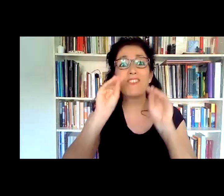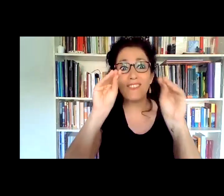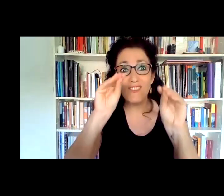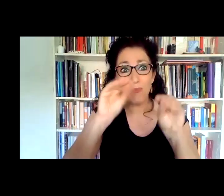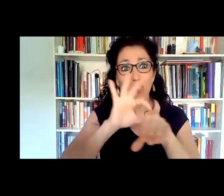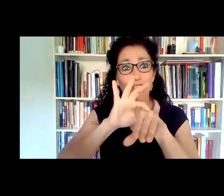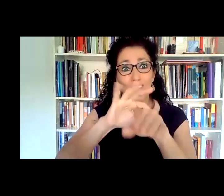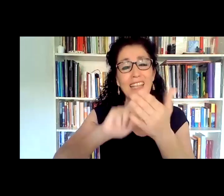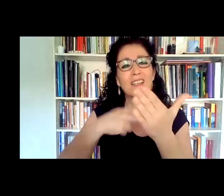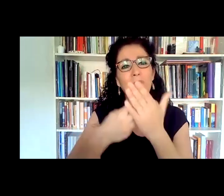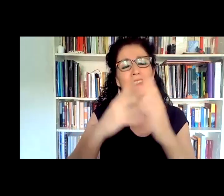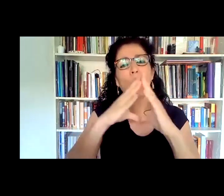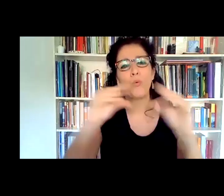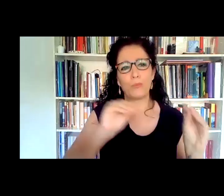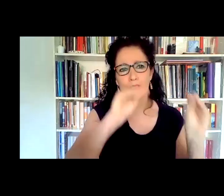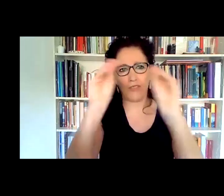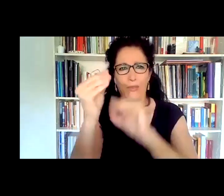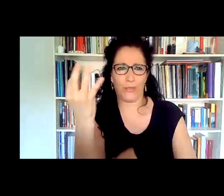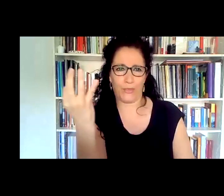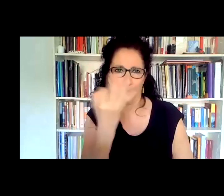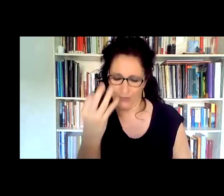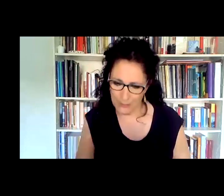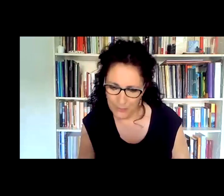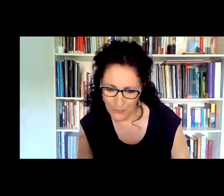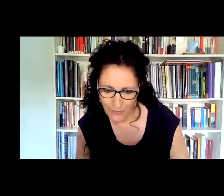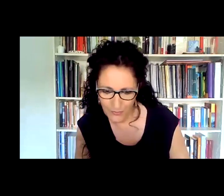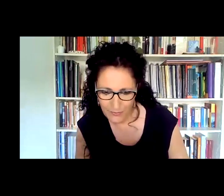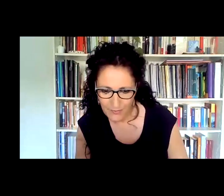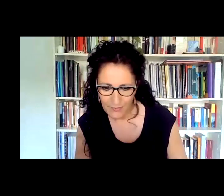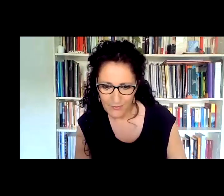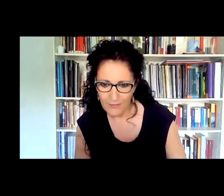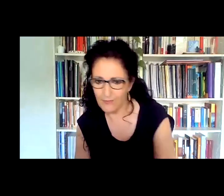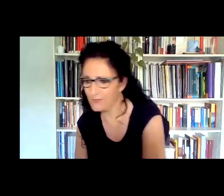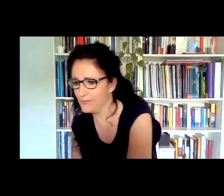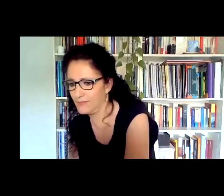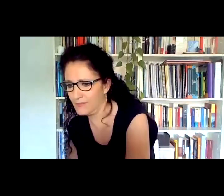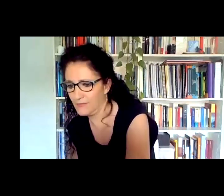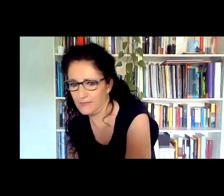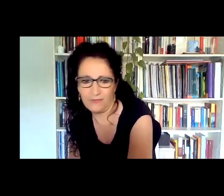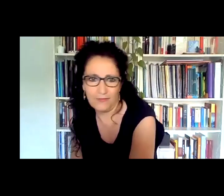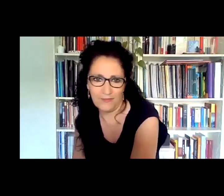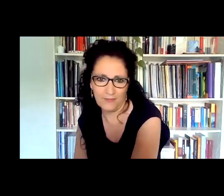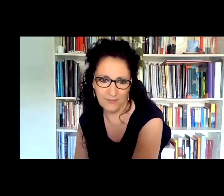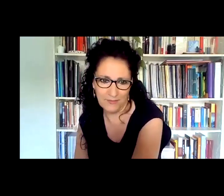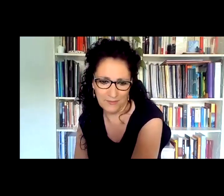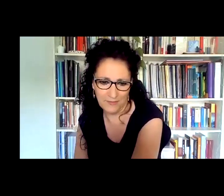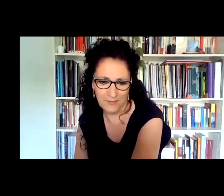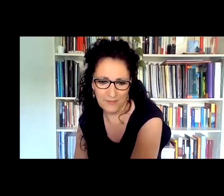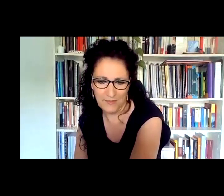62,7% determina de igual modo que la formación de estos profesionales también tiene que ser formación universitaria.